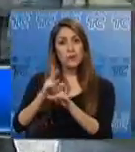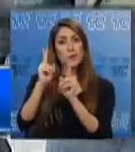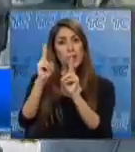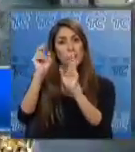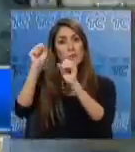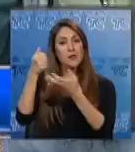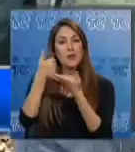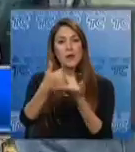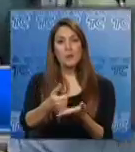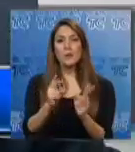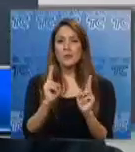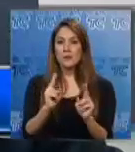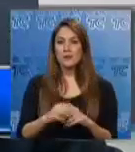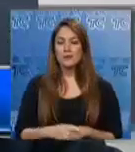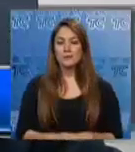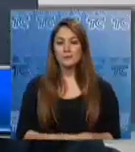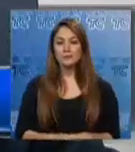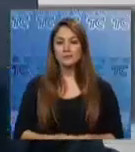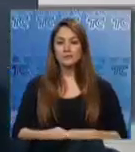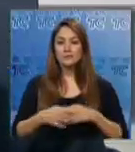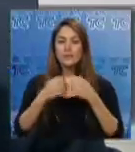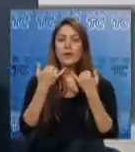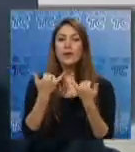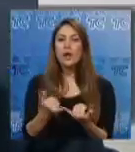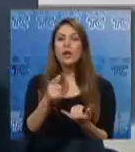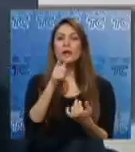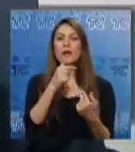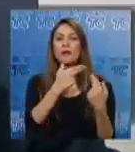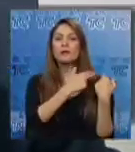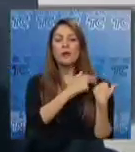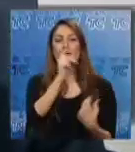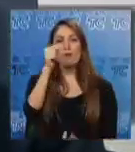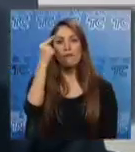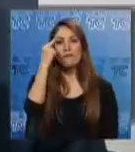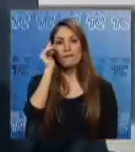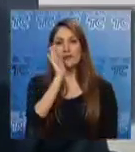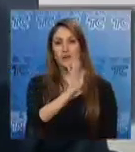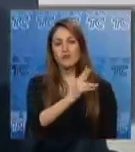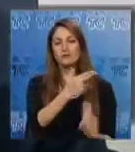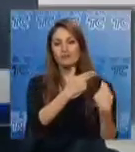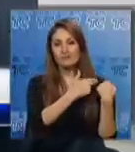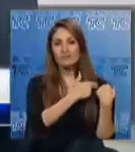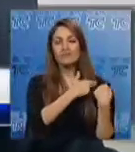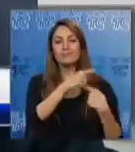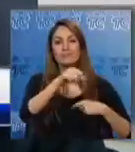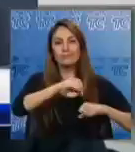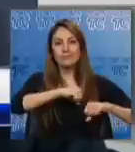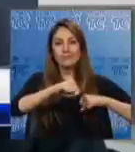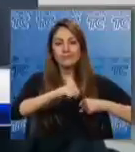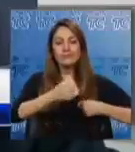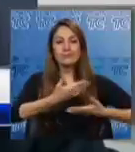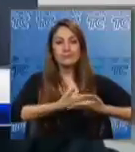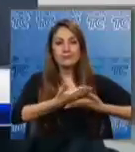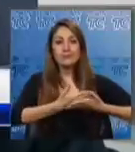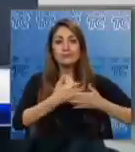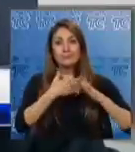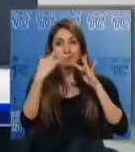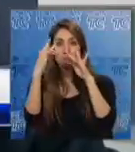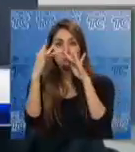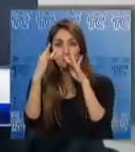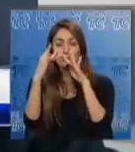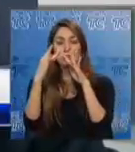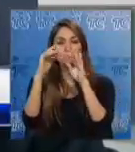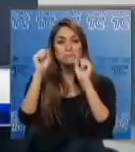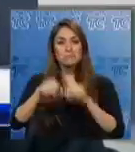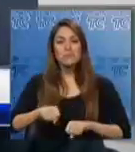sus compatriotas. En este caso, le compete al gobierno gestionar, hacerse eco de la